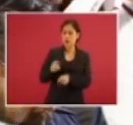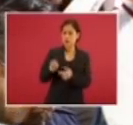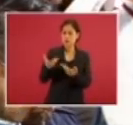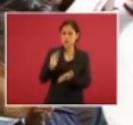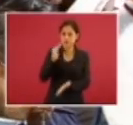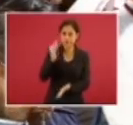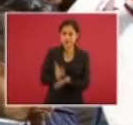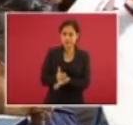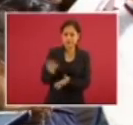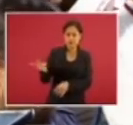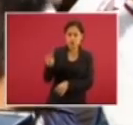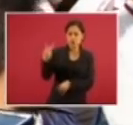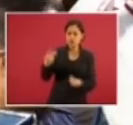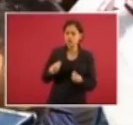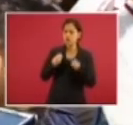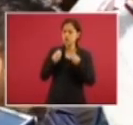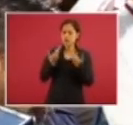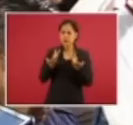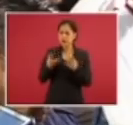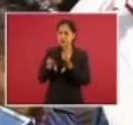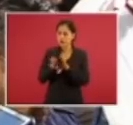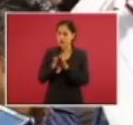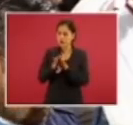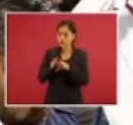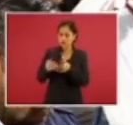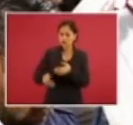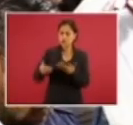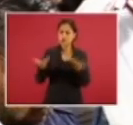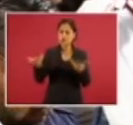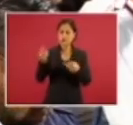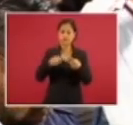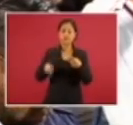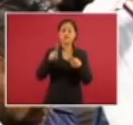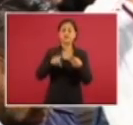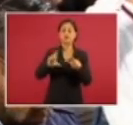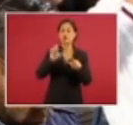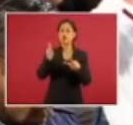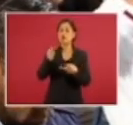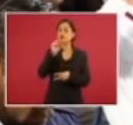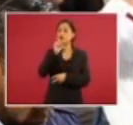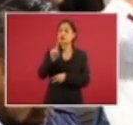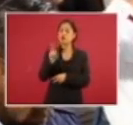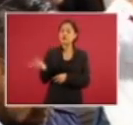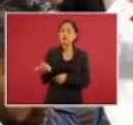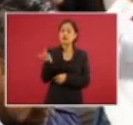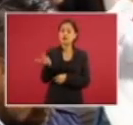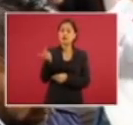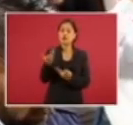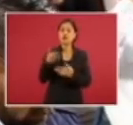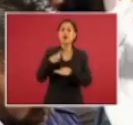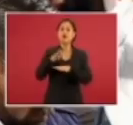¿Cuál va a ser su dinámica durante los próximos días? Y preguntarle también, en cuestión de equipamiento, si ya están